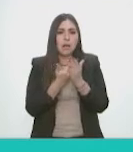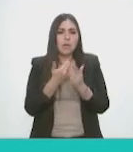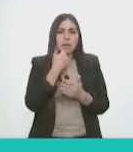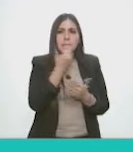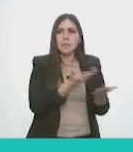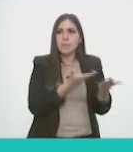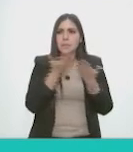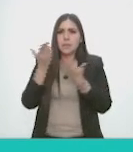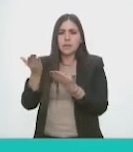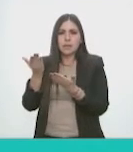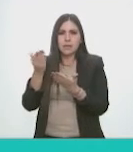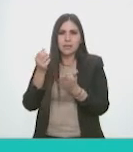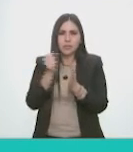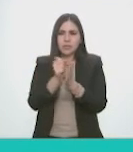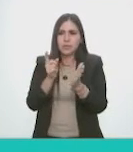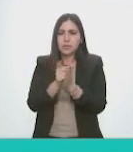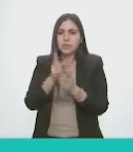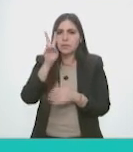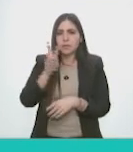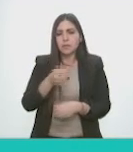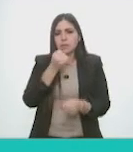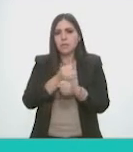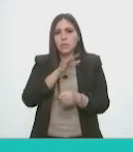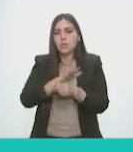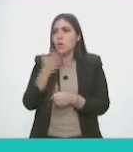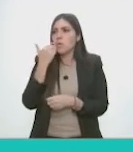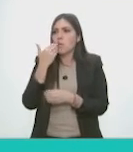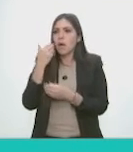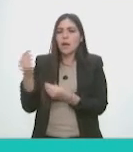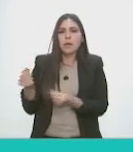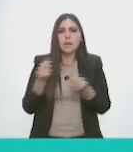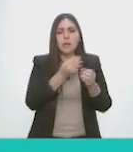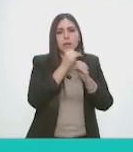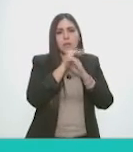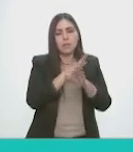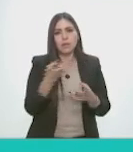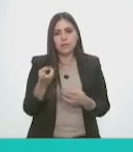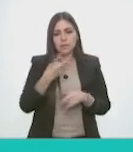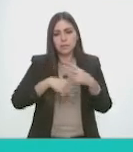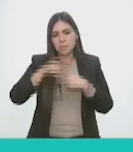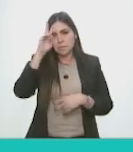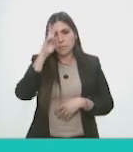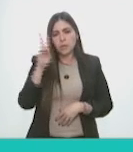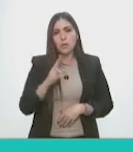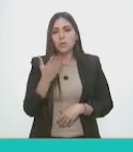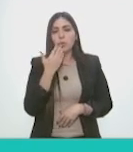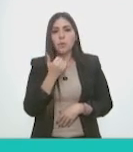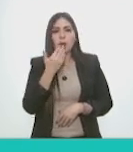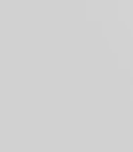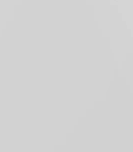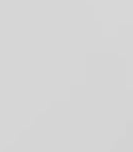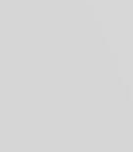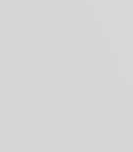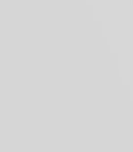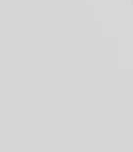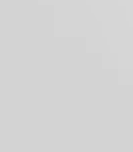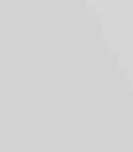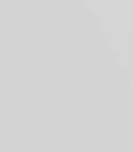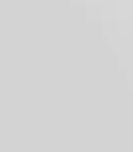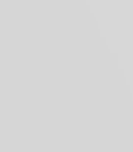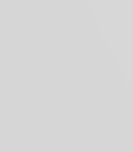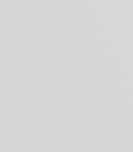no es posible que no se cuente con ella porque entonces ahí estaría peor el asunto que ni siquiera tienen este tipo de controles